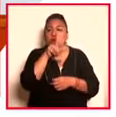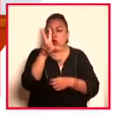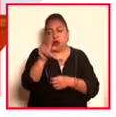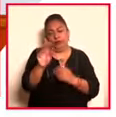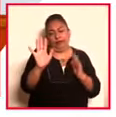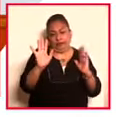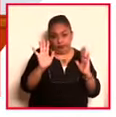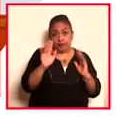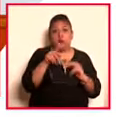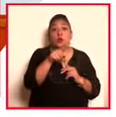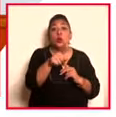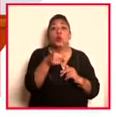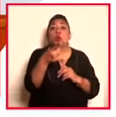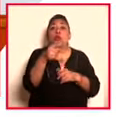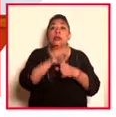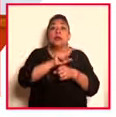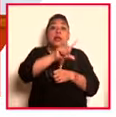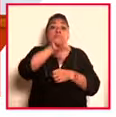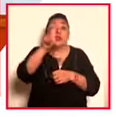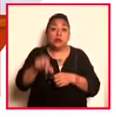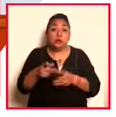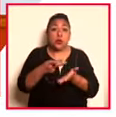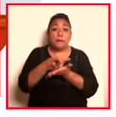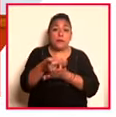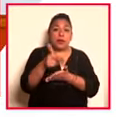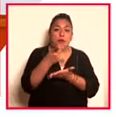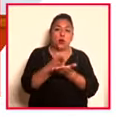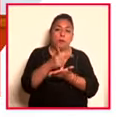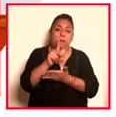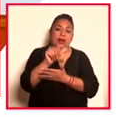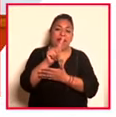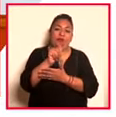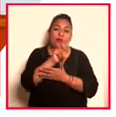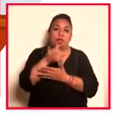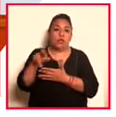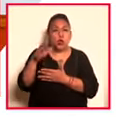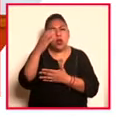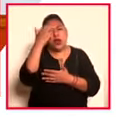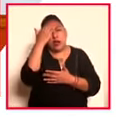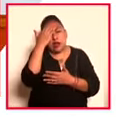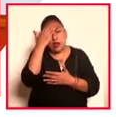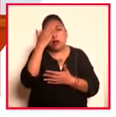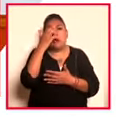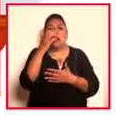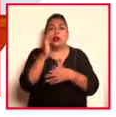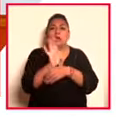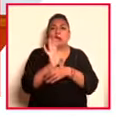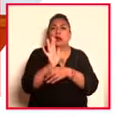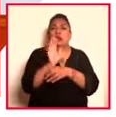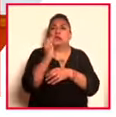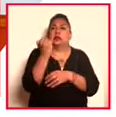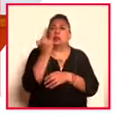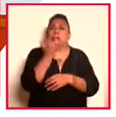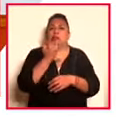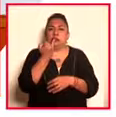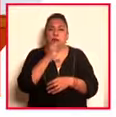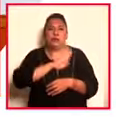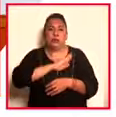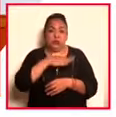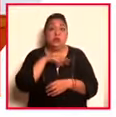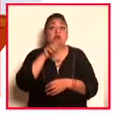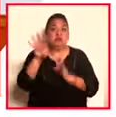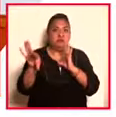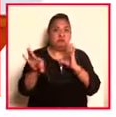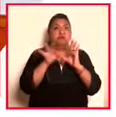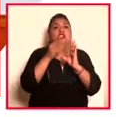Paradójicamente, una semana después se entregarán los premios Platino, que reconocen lo más destacado del cine iberoamericano, donde sí fue considerada en estas